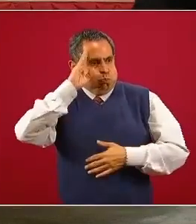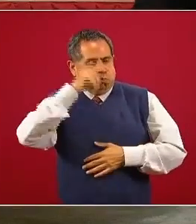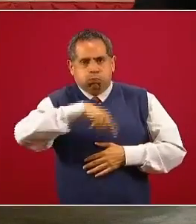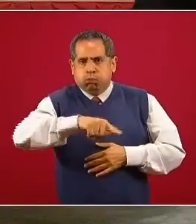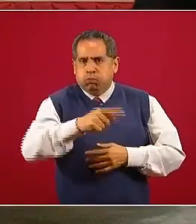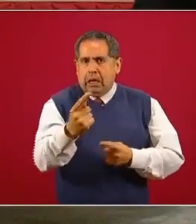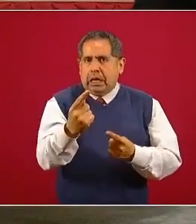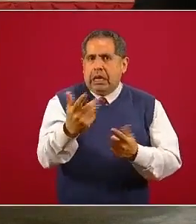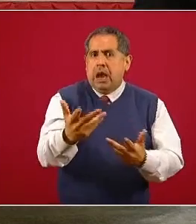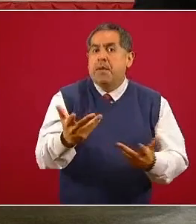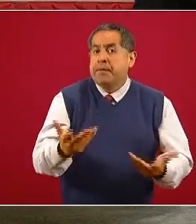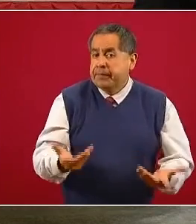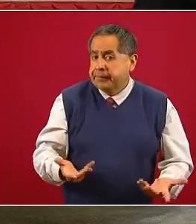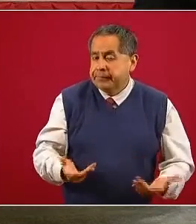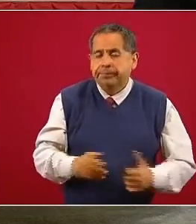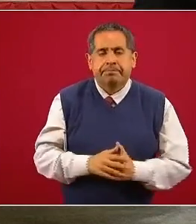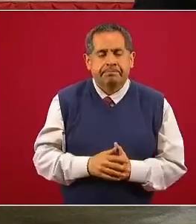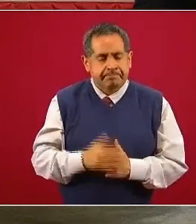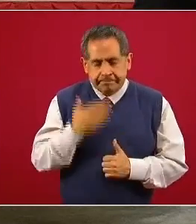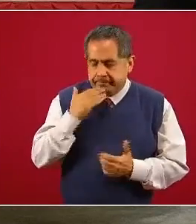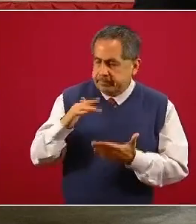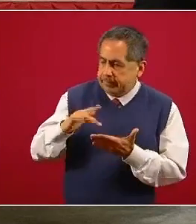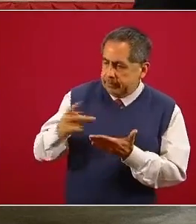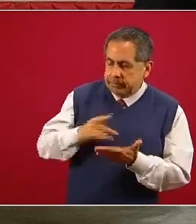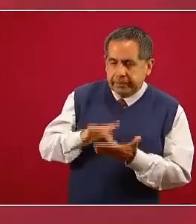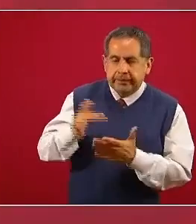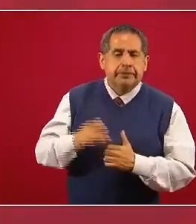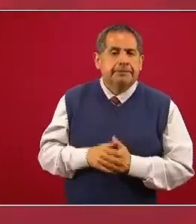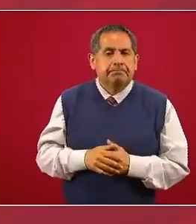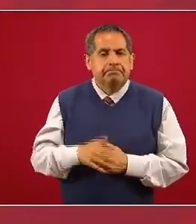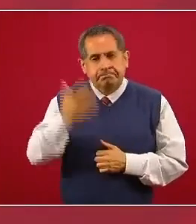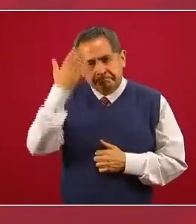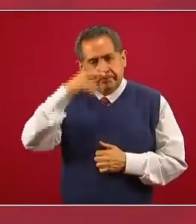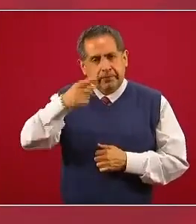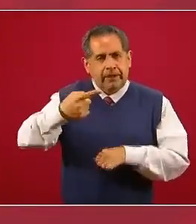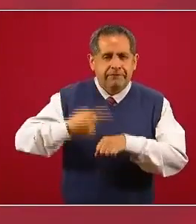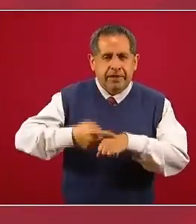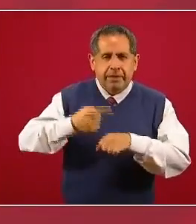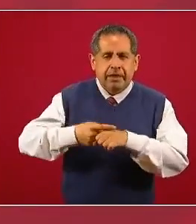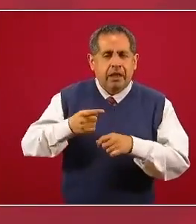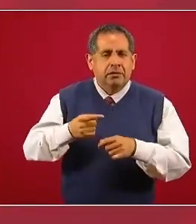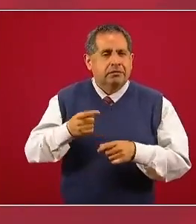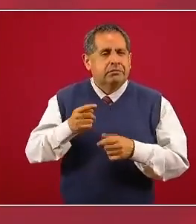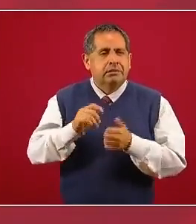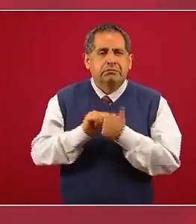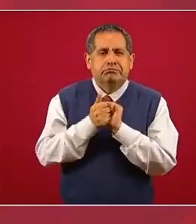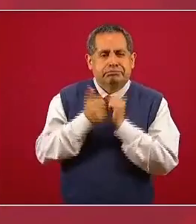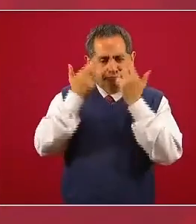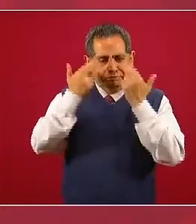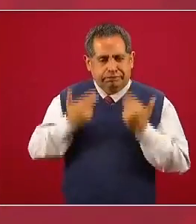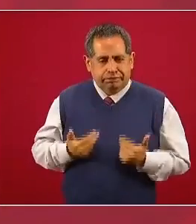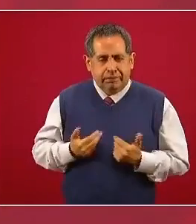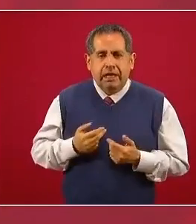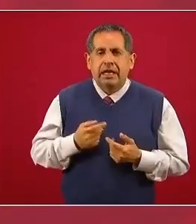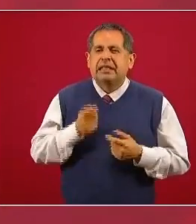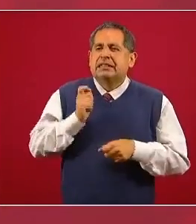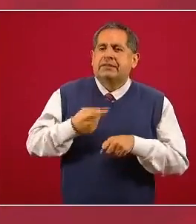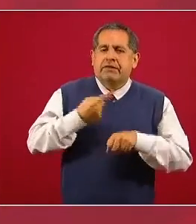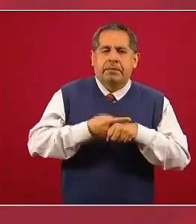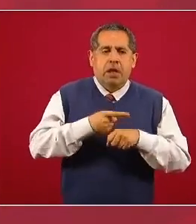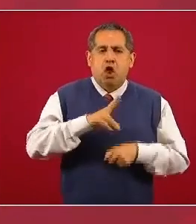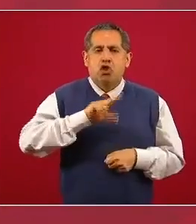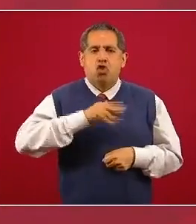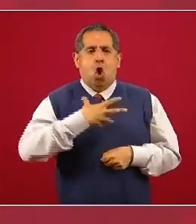por la pregunta. Efectivamente, las enfermedades crónicas, también conocidas como enfermedades no transmisibles,